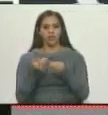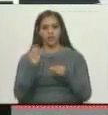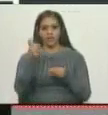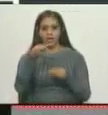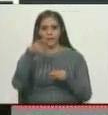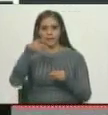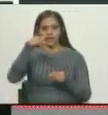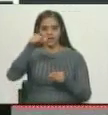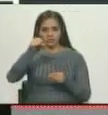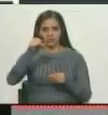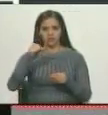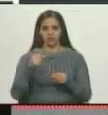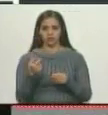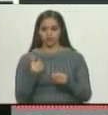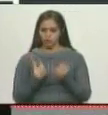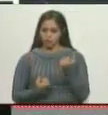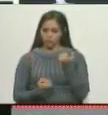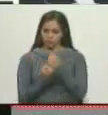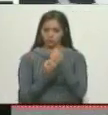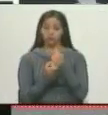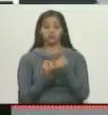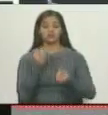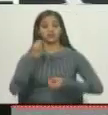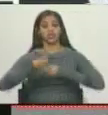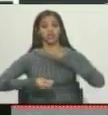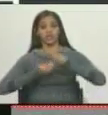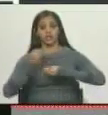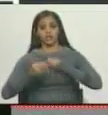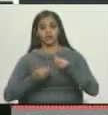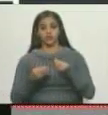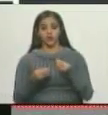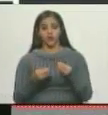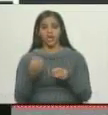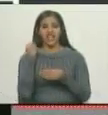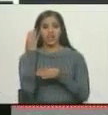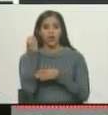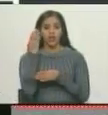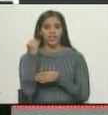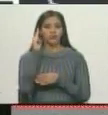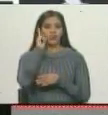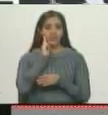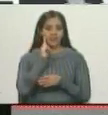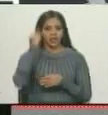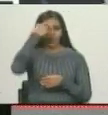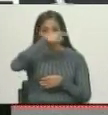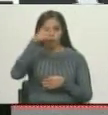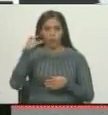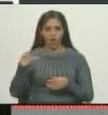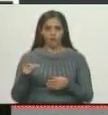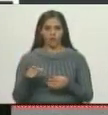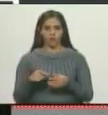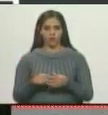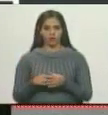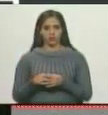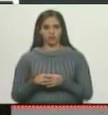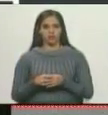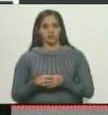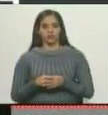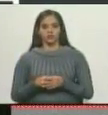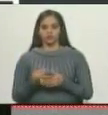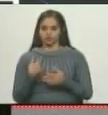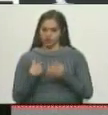patriótico, que hizo el Congreso Bolivariano de los Pueblos. Me